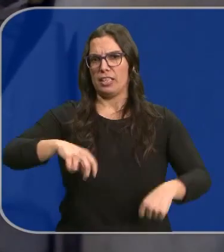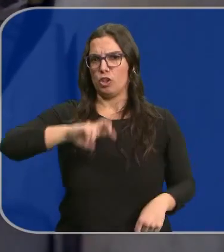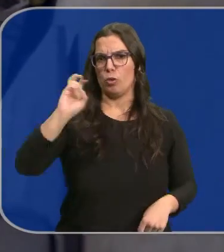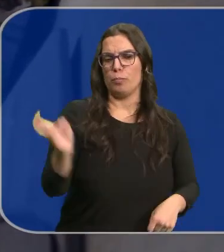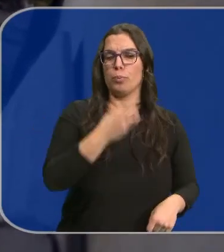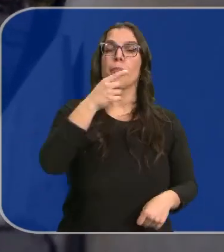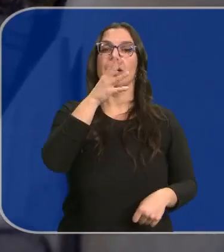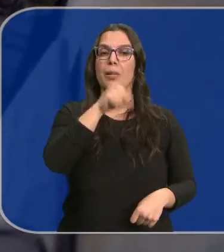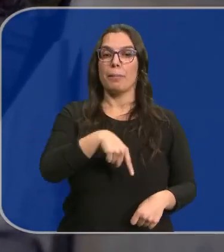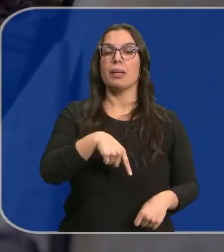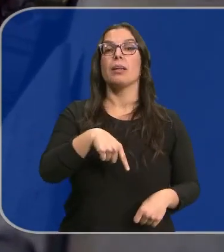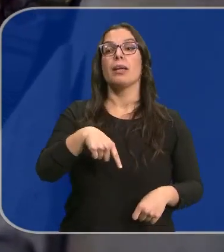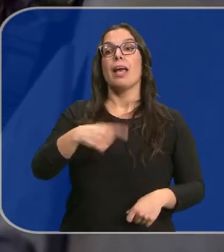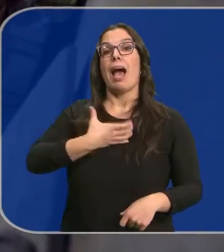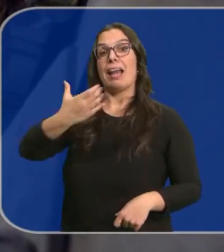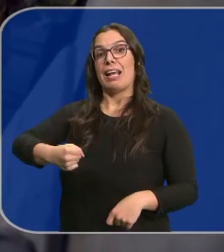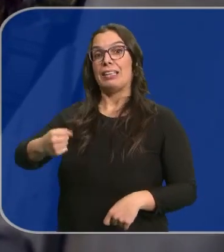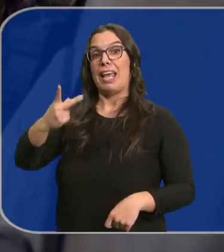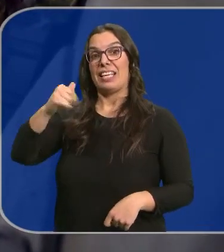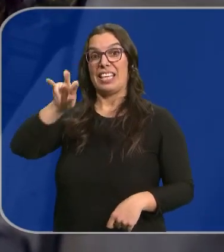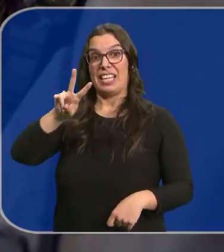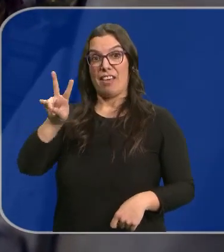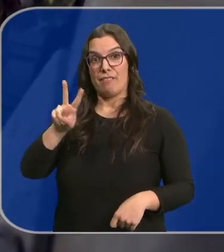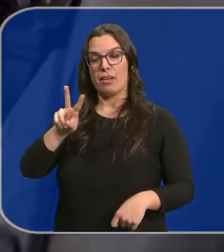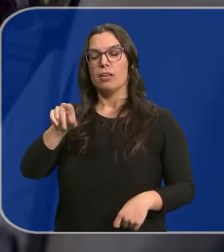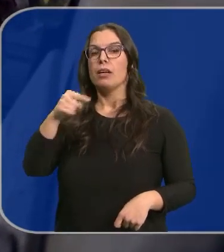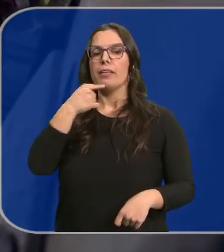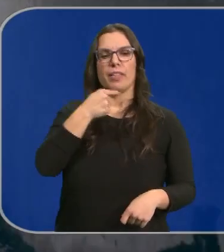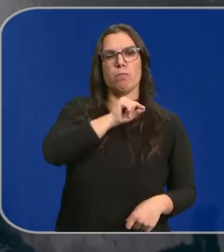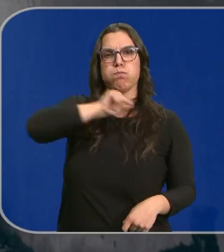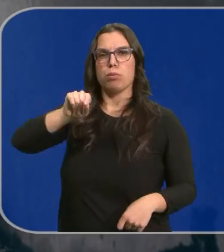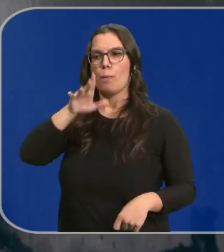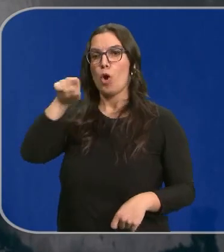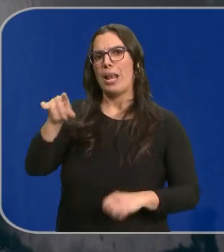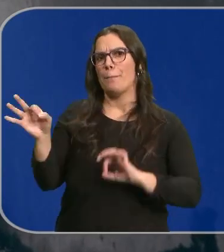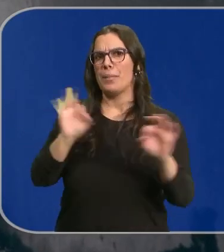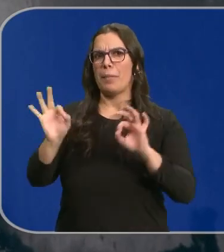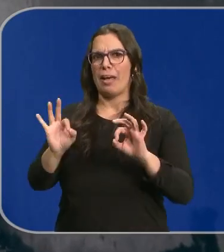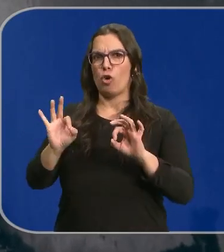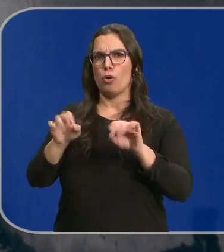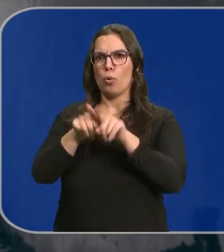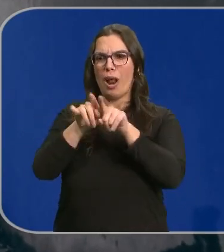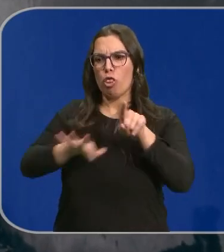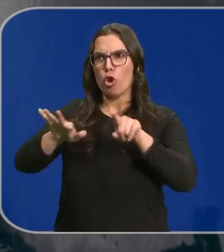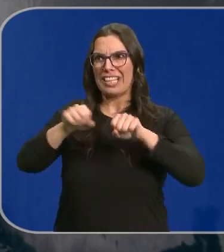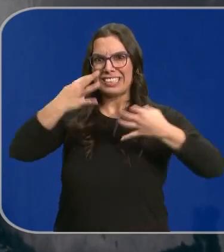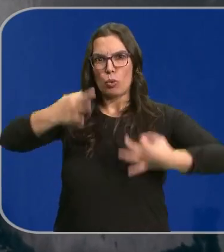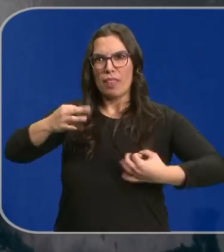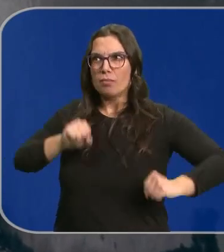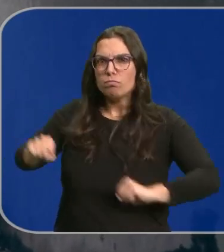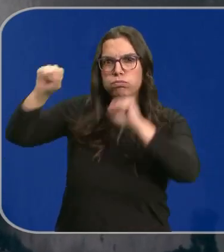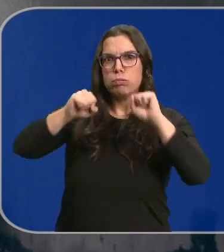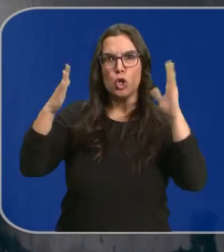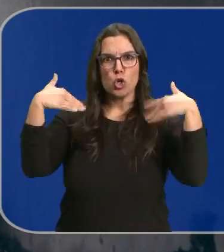enfrentado a Zelensky con el alcalde de Kiev, al que ha acusado de no tener listos los refugios para hacer frente a los cortes de luz y calefacción.